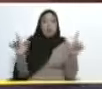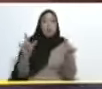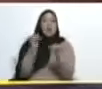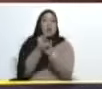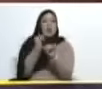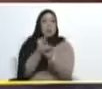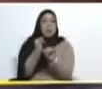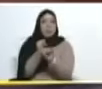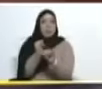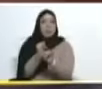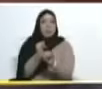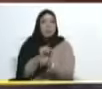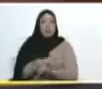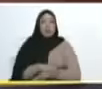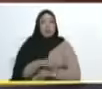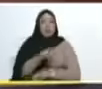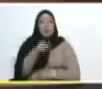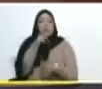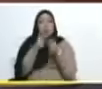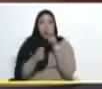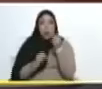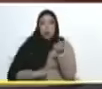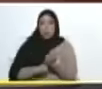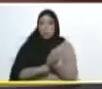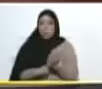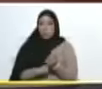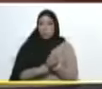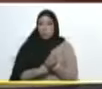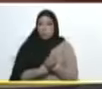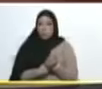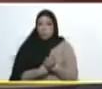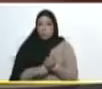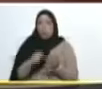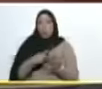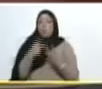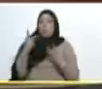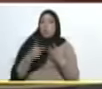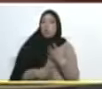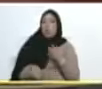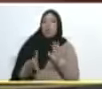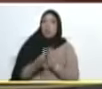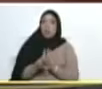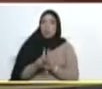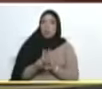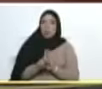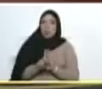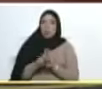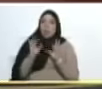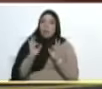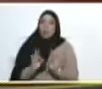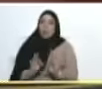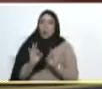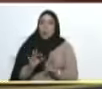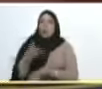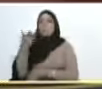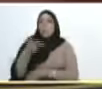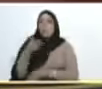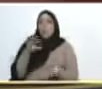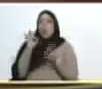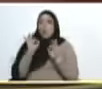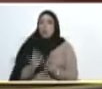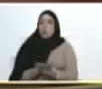se logró, se sustentó un proyecto de ley suficientemente